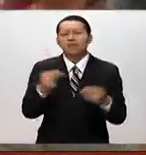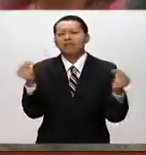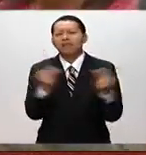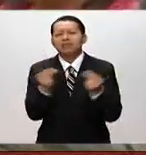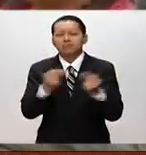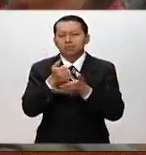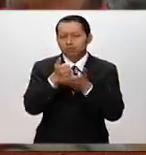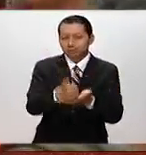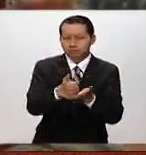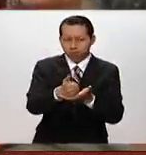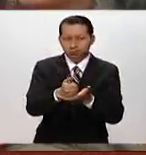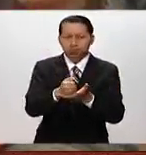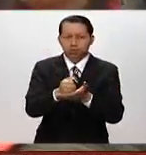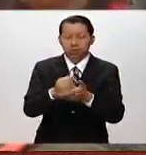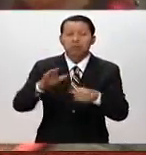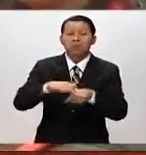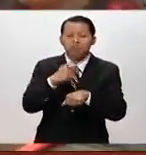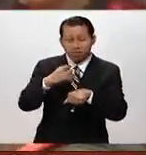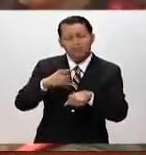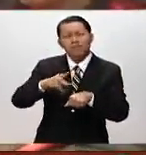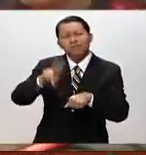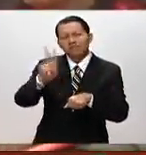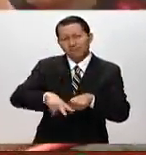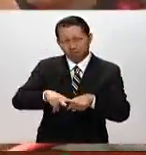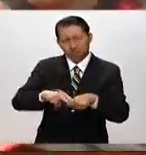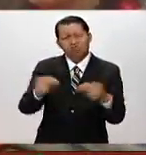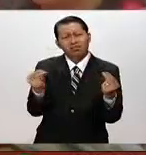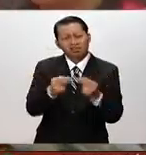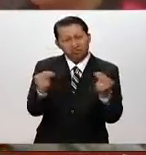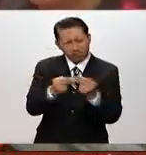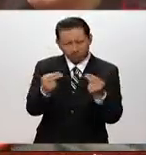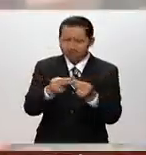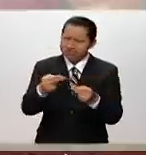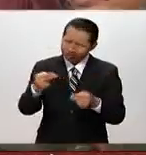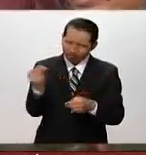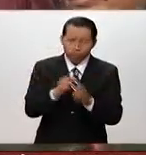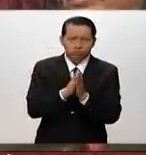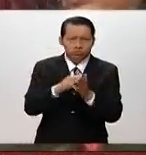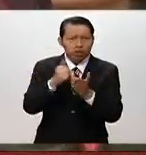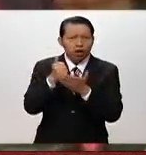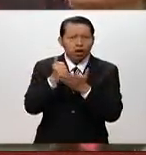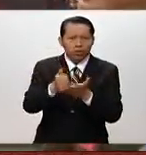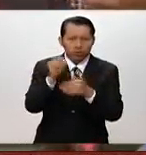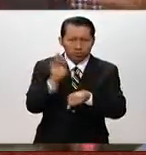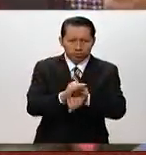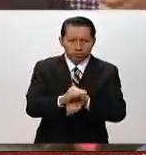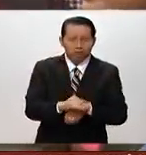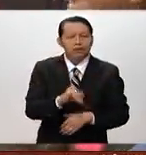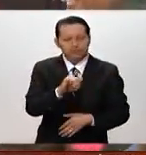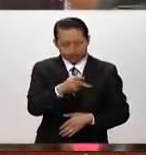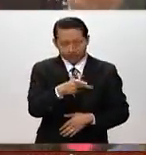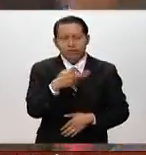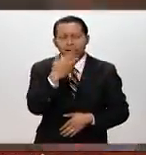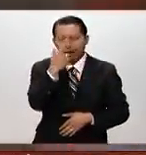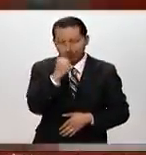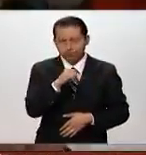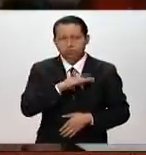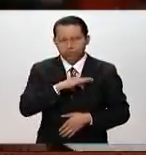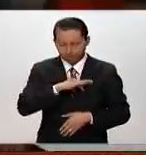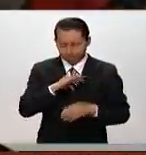ahí adentro, ¿Qué es lo importante? la gente que en realidad lo necesite es la que los apoye. Es lo importante, la que realmente resultó afectada. Así